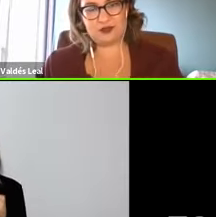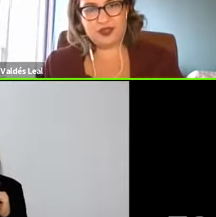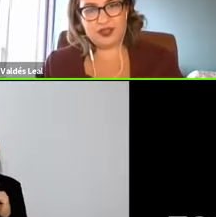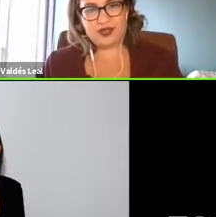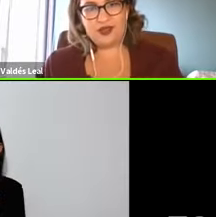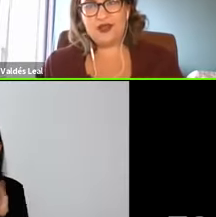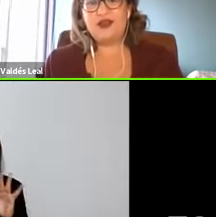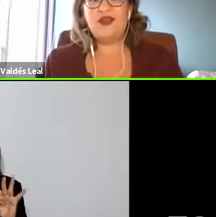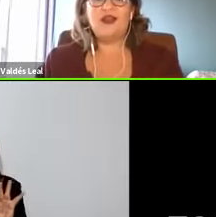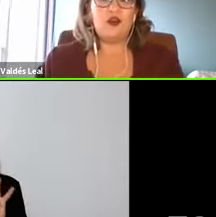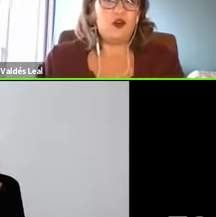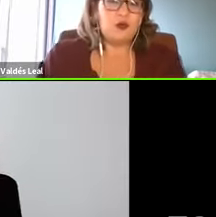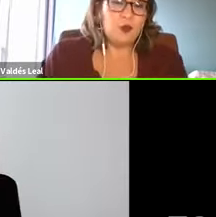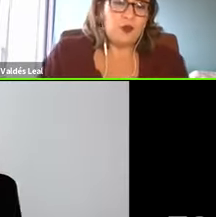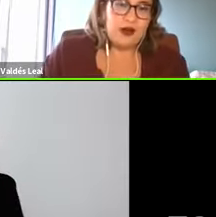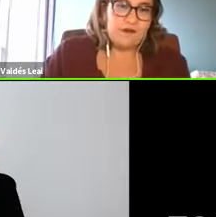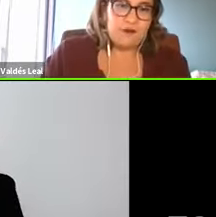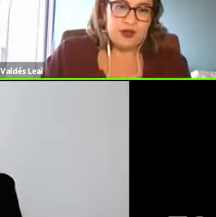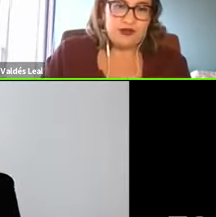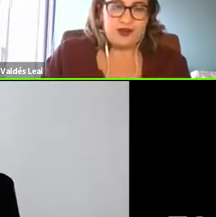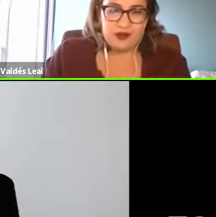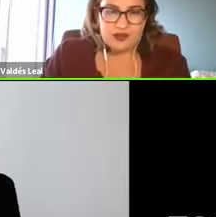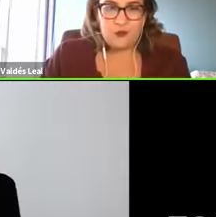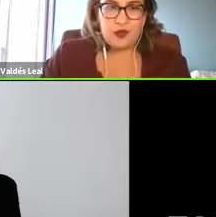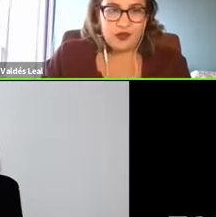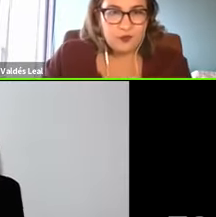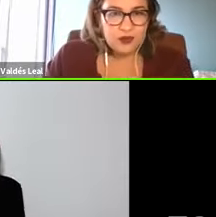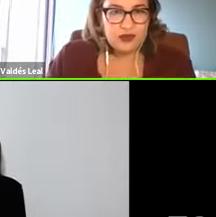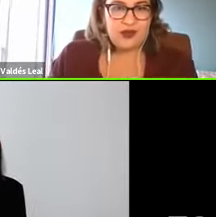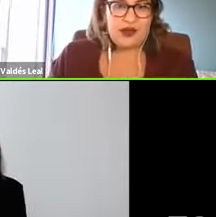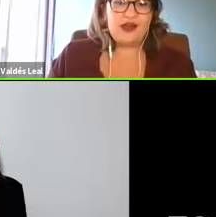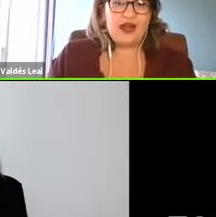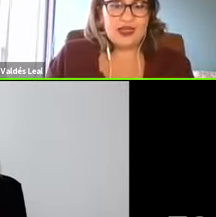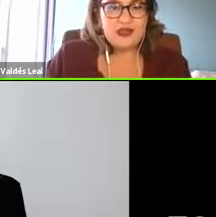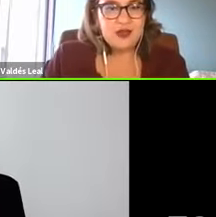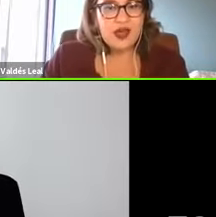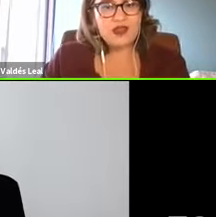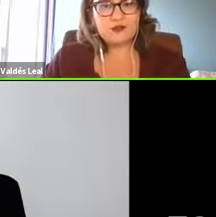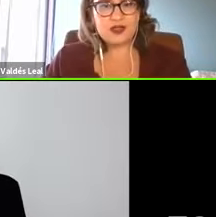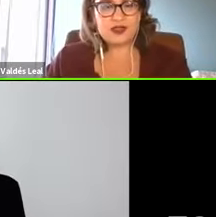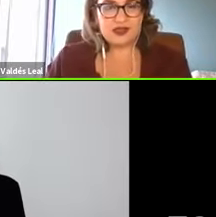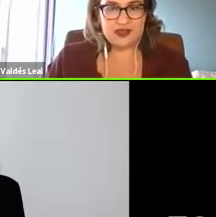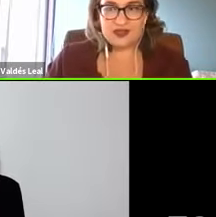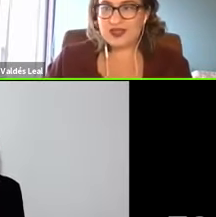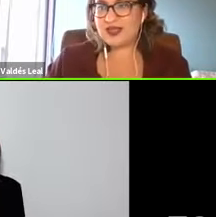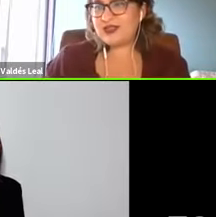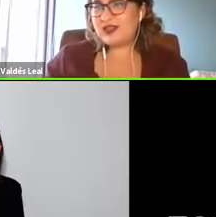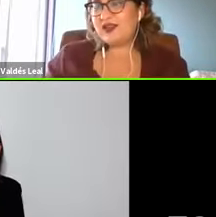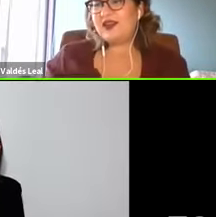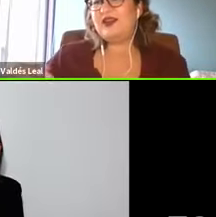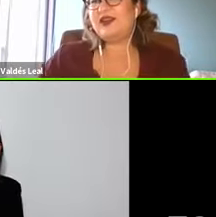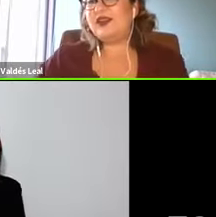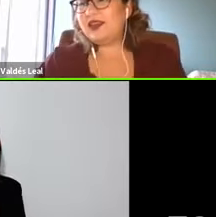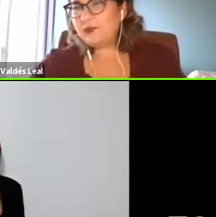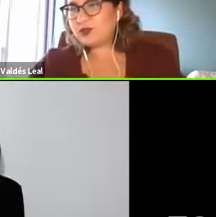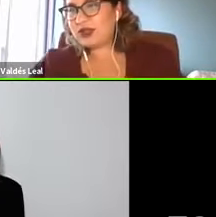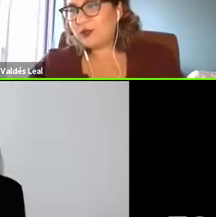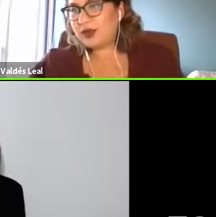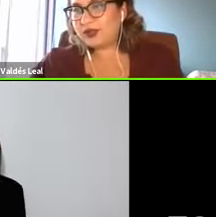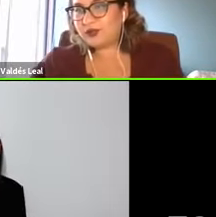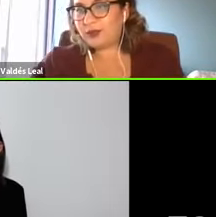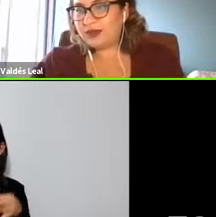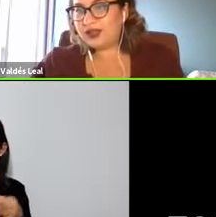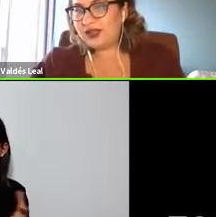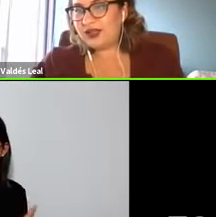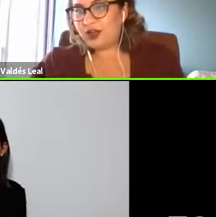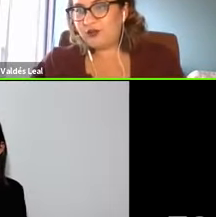cada metodología, como una fuente de seguridad jurídica y legitimidad de nuestras sentencias. Y pues